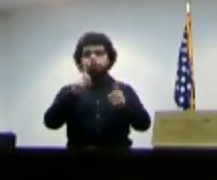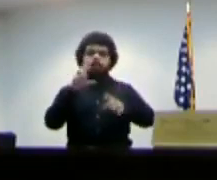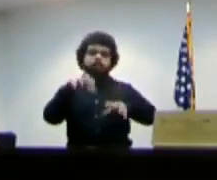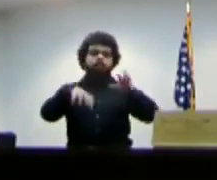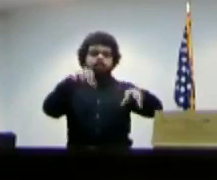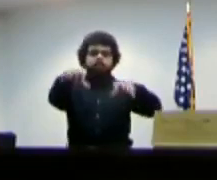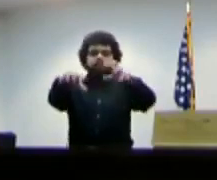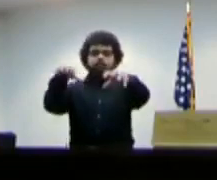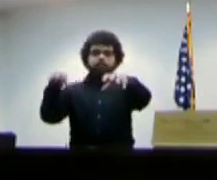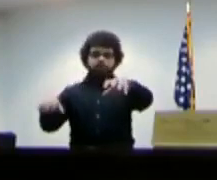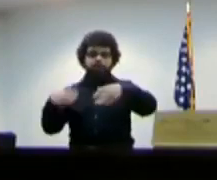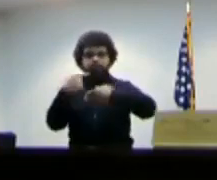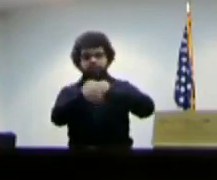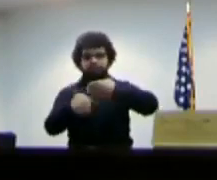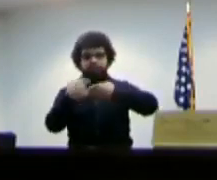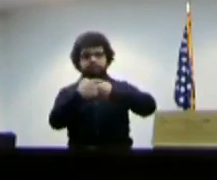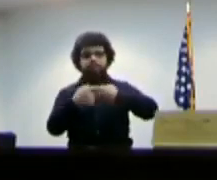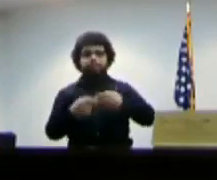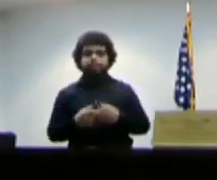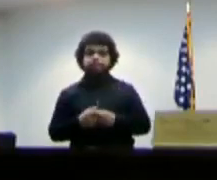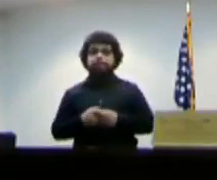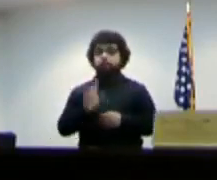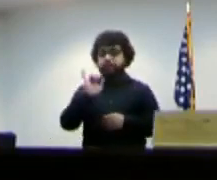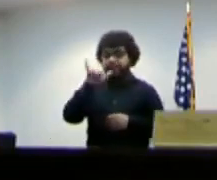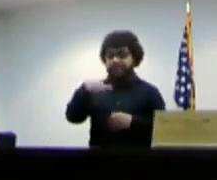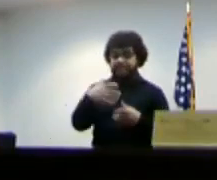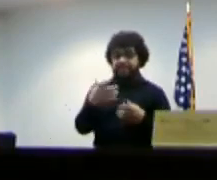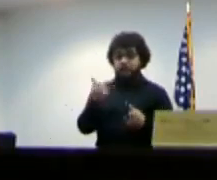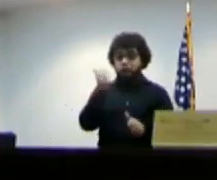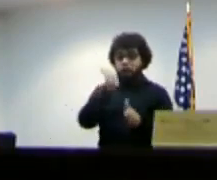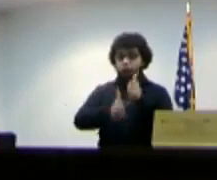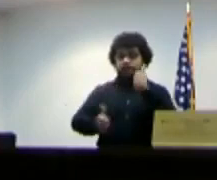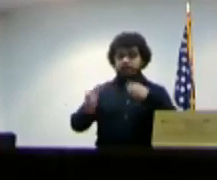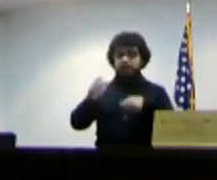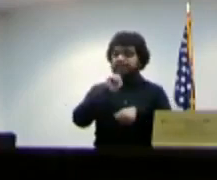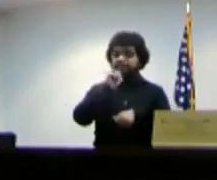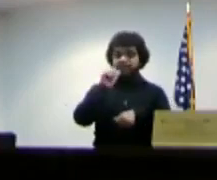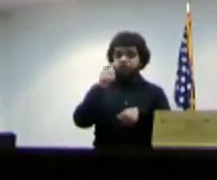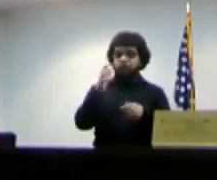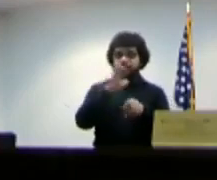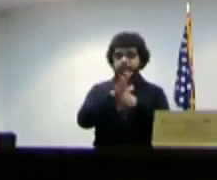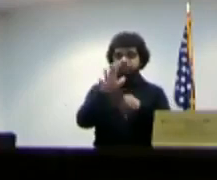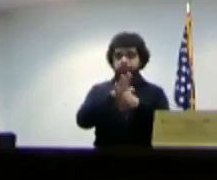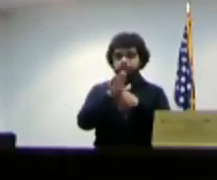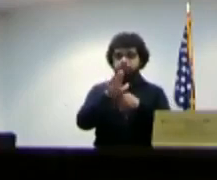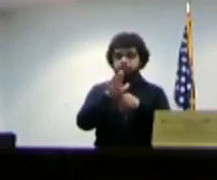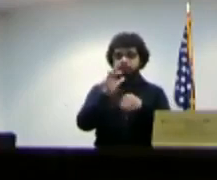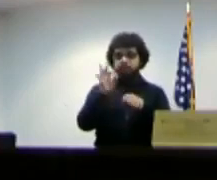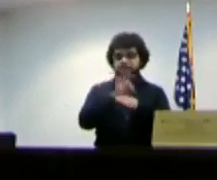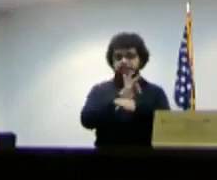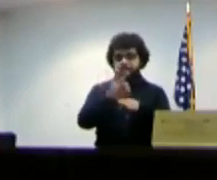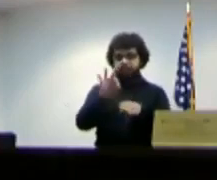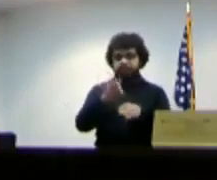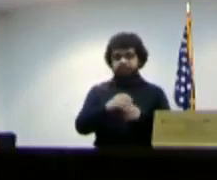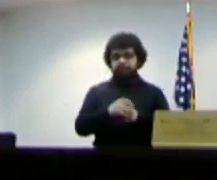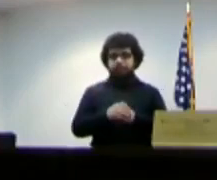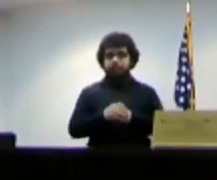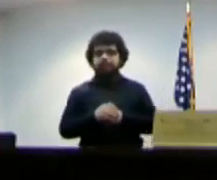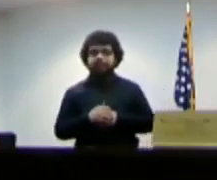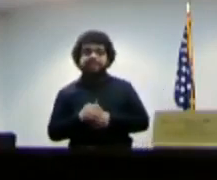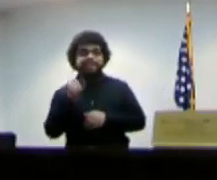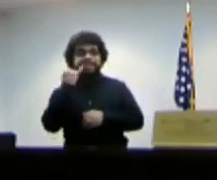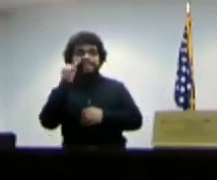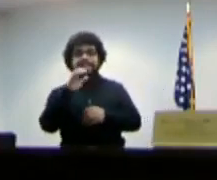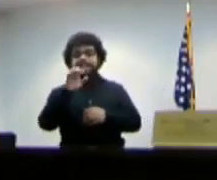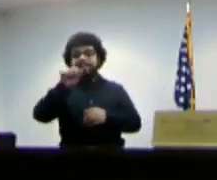de esas, ¿cuáles son las menos eficientes? Ok, si sacamos San Juan 5 y 6 y Ecoeléctrica, todas las demás.